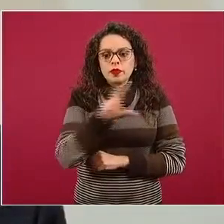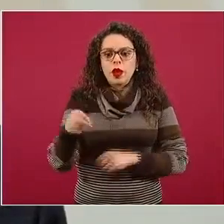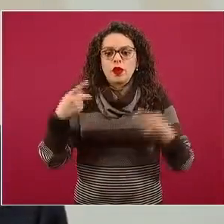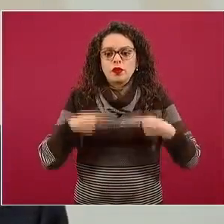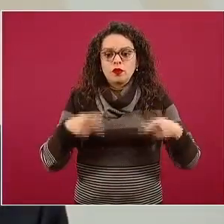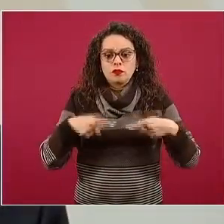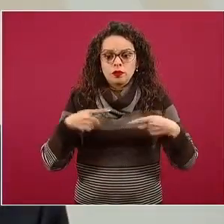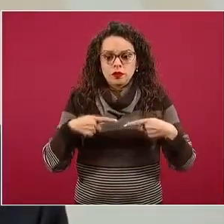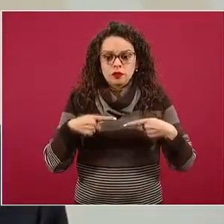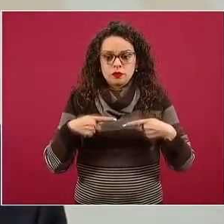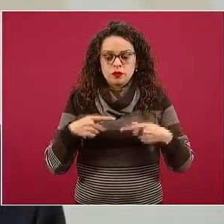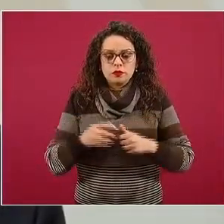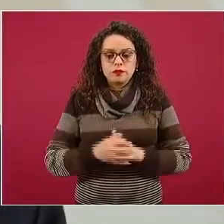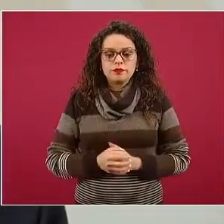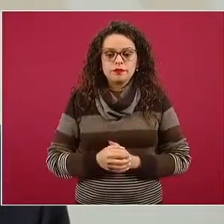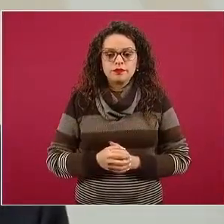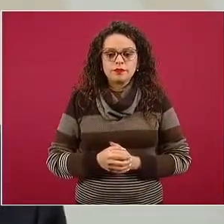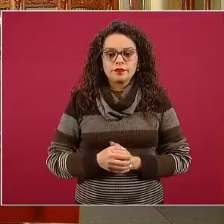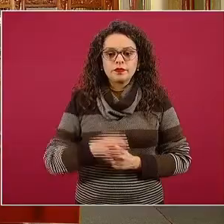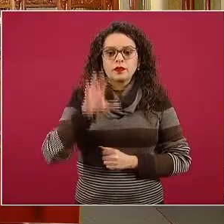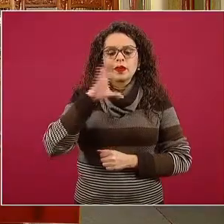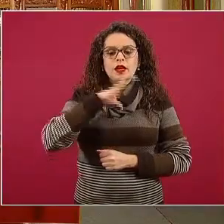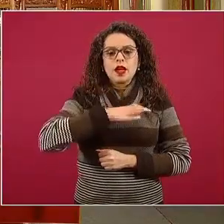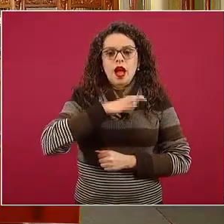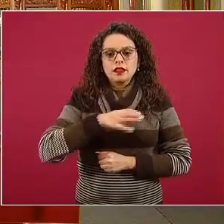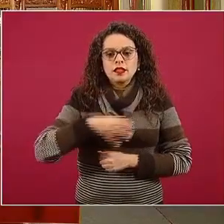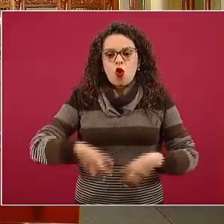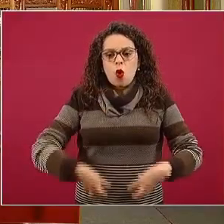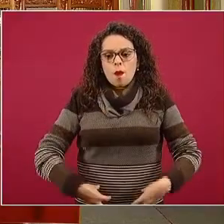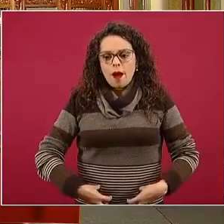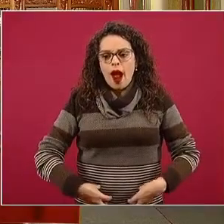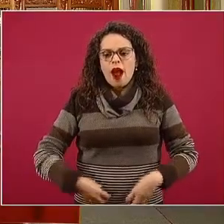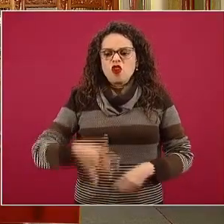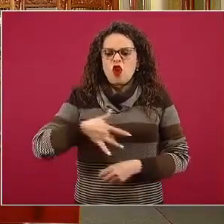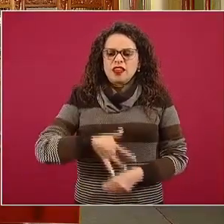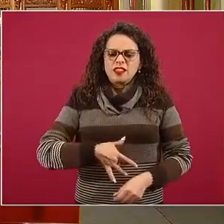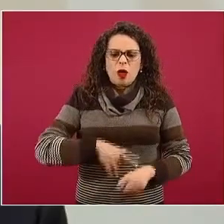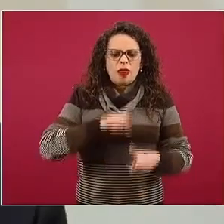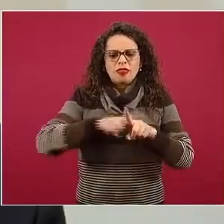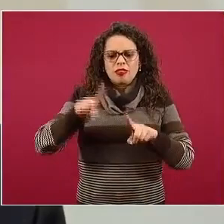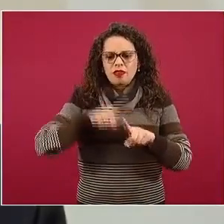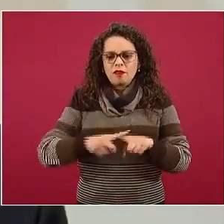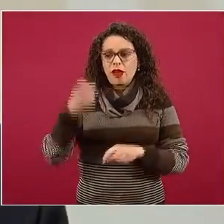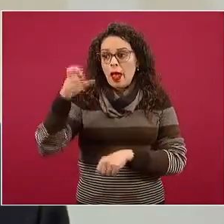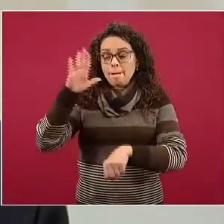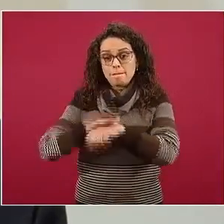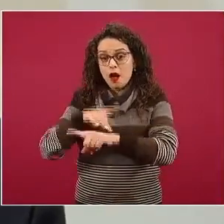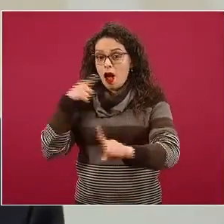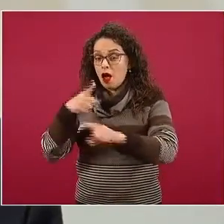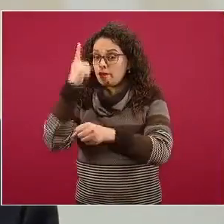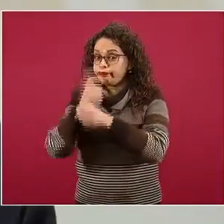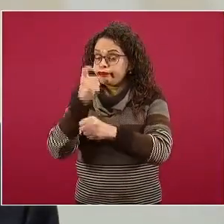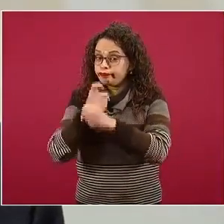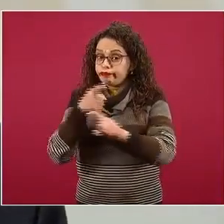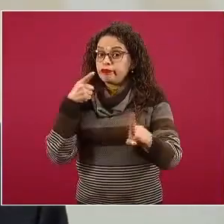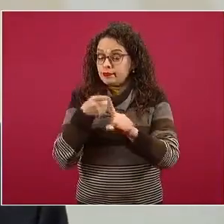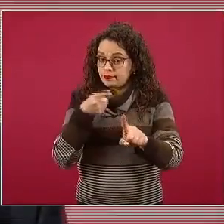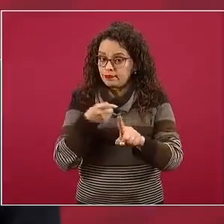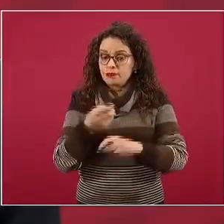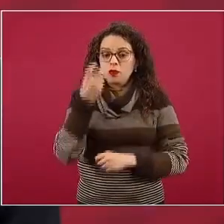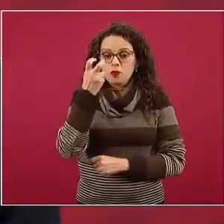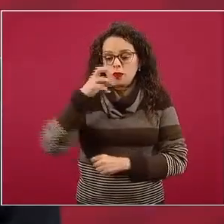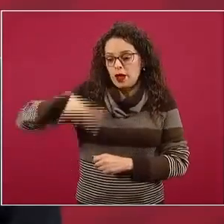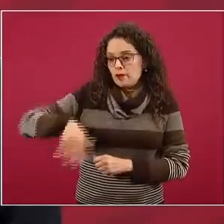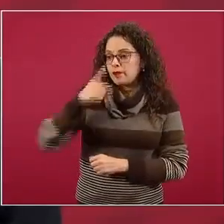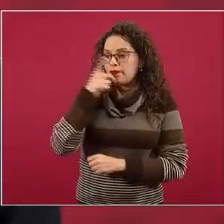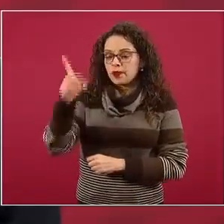que cáncer de hígado, que cáncer de ovario, que cáncer de estómago, que muchos otros tumores. Entonces, por eso, como decía el doctor